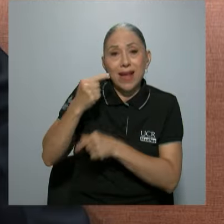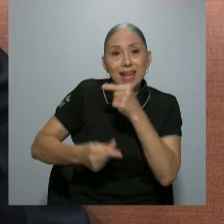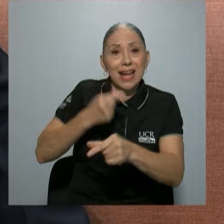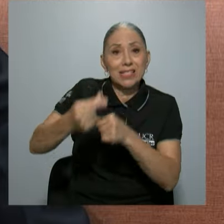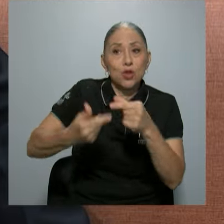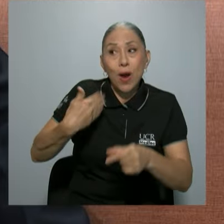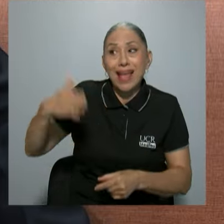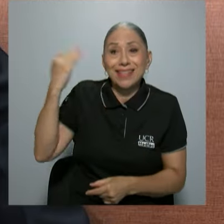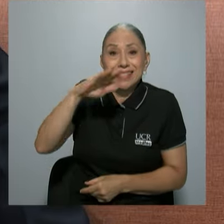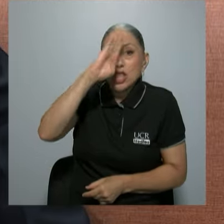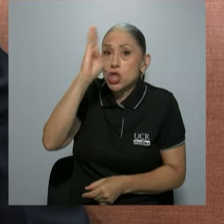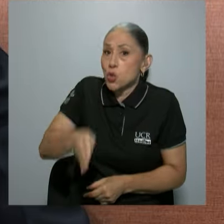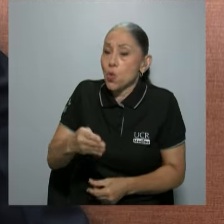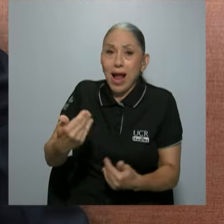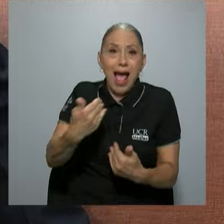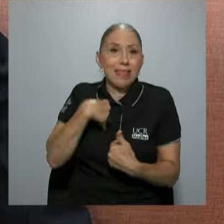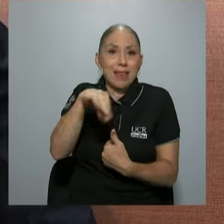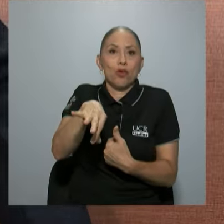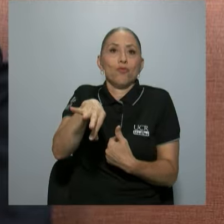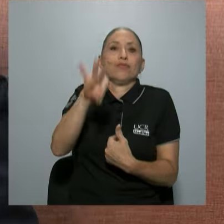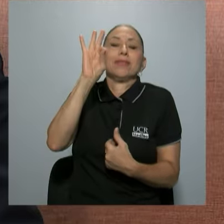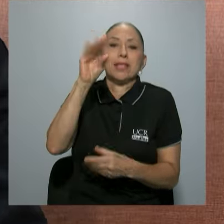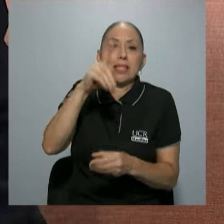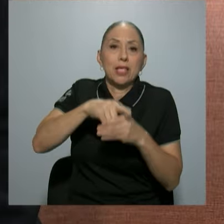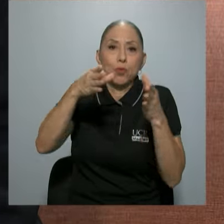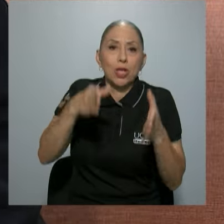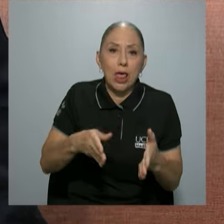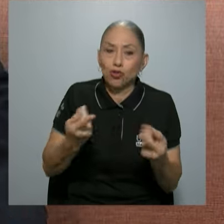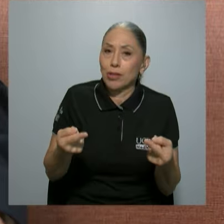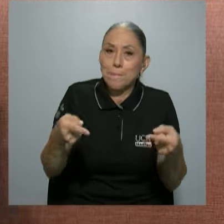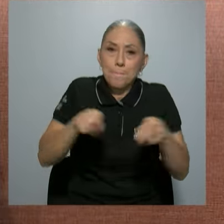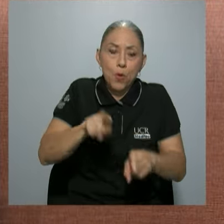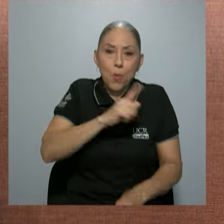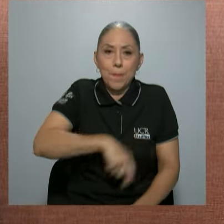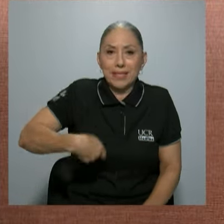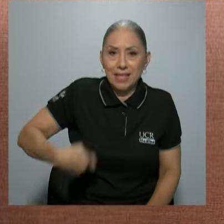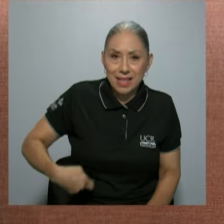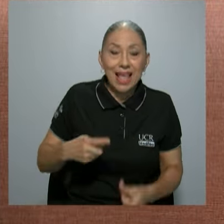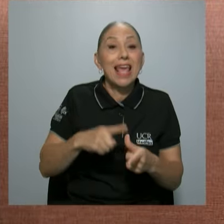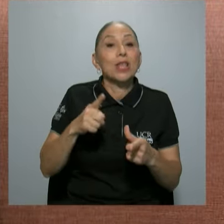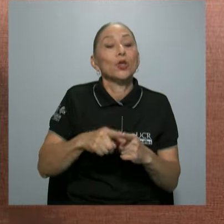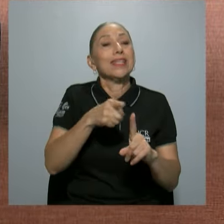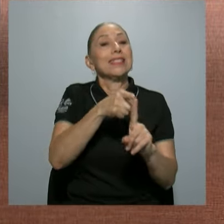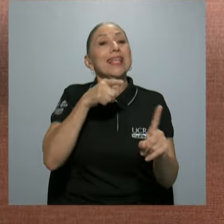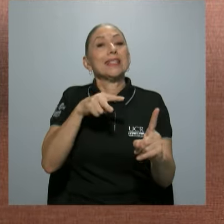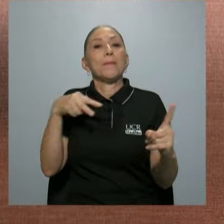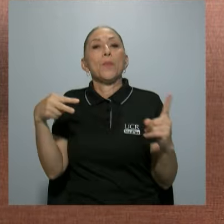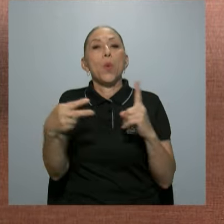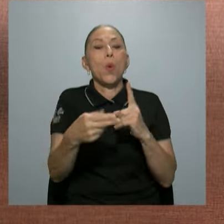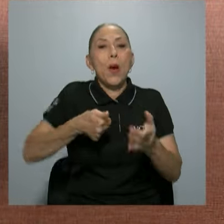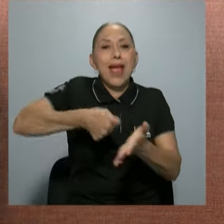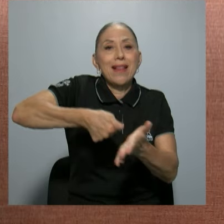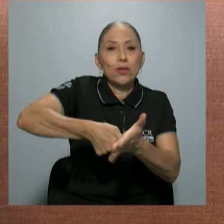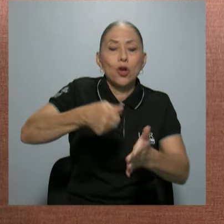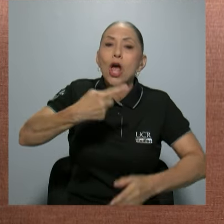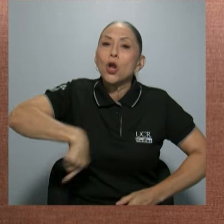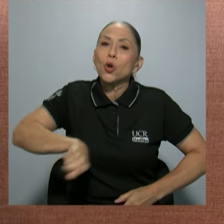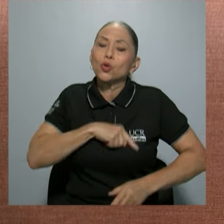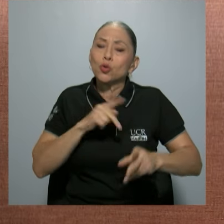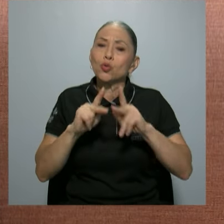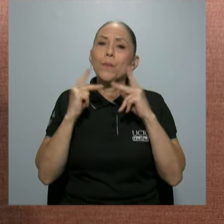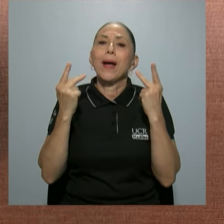sacado diputados ni ha electo ningún presidente de la República. Entonces, desde el punto de vista electoral, Laura, hemos sido un partido que, a pesar de